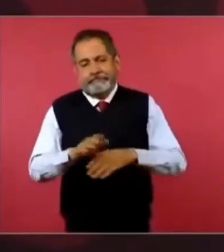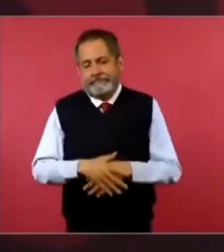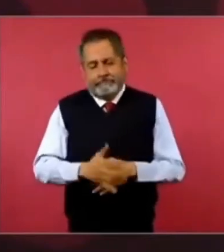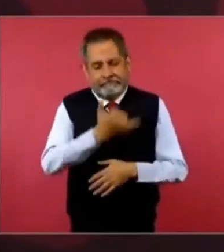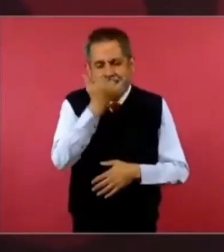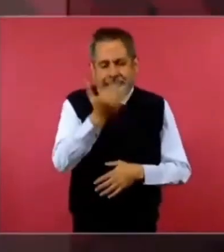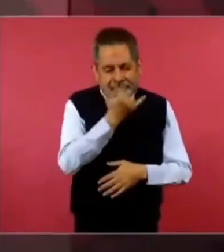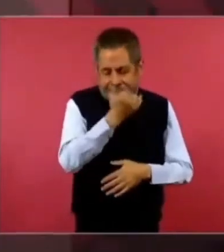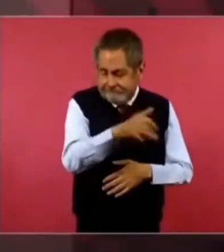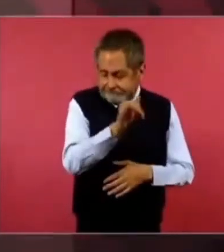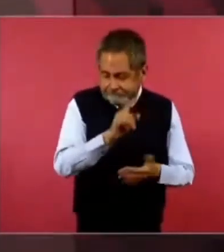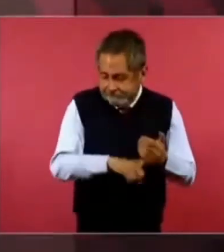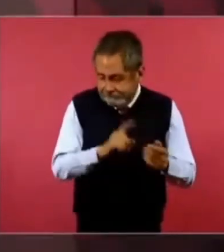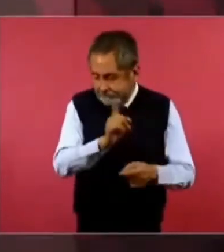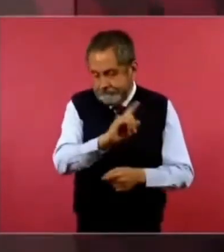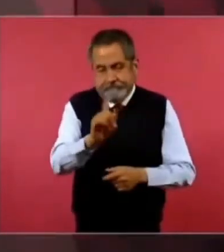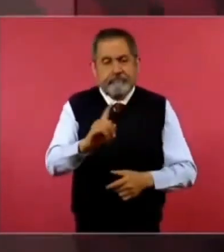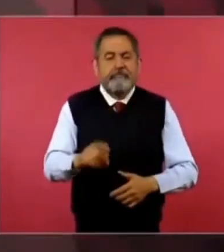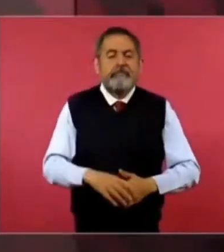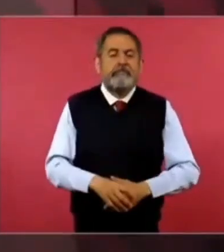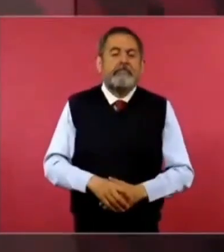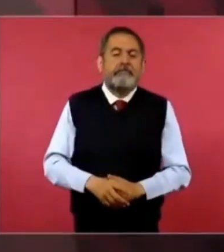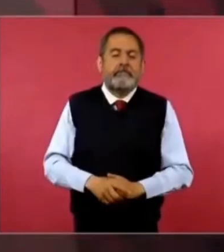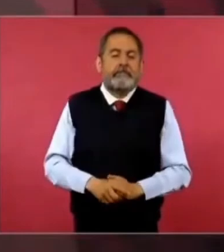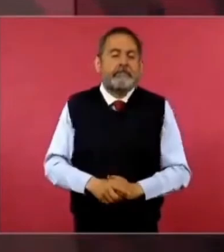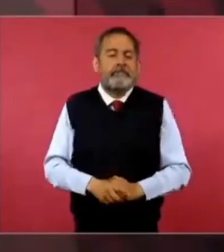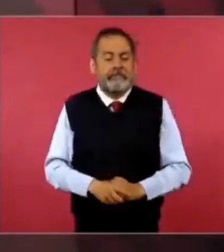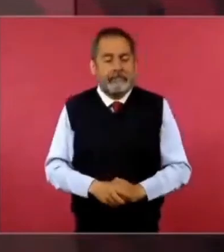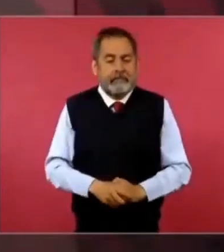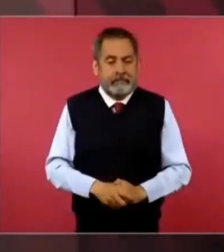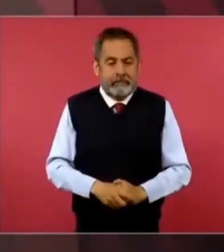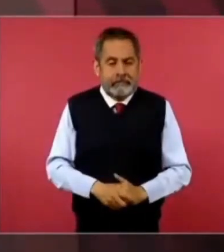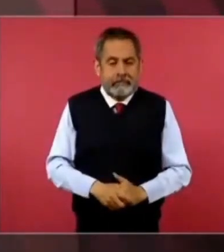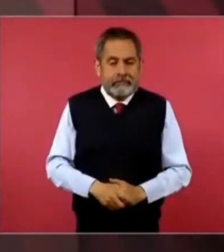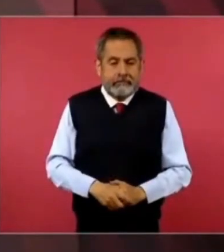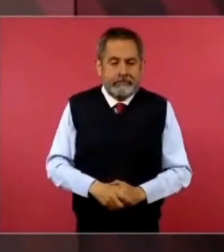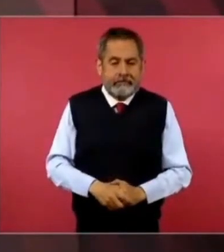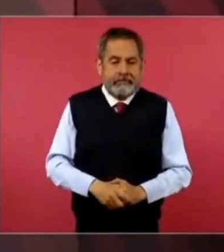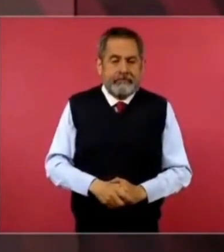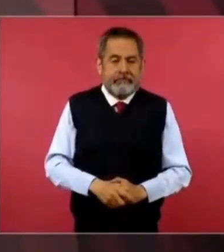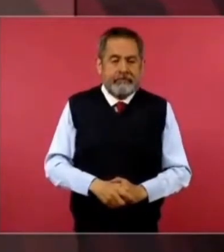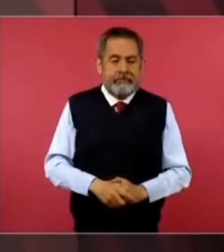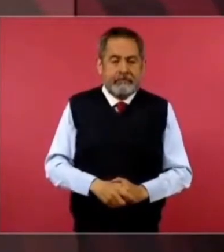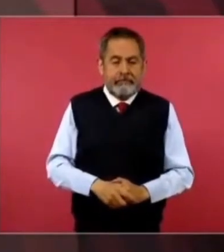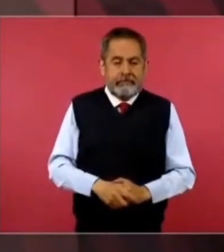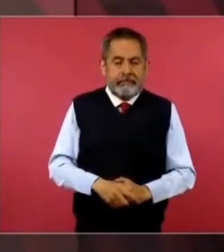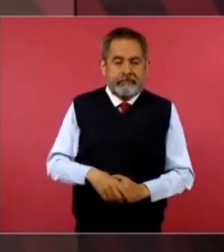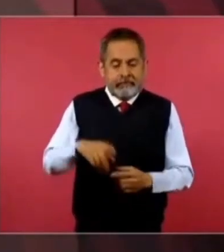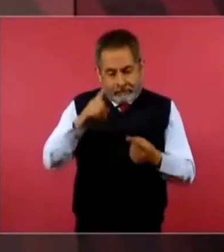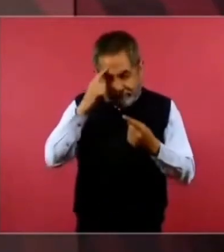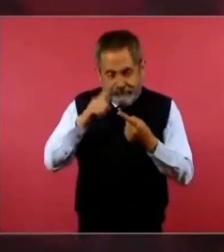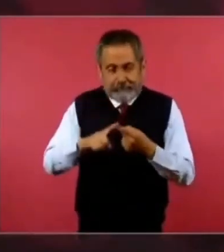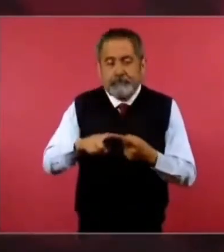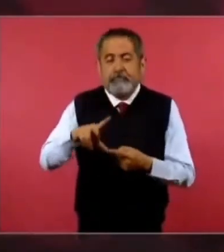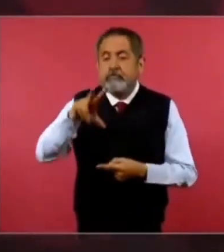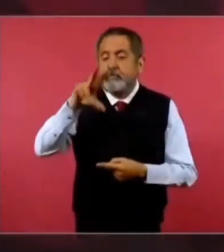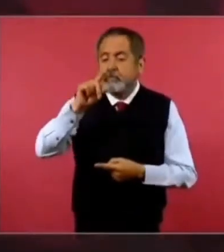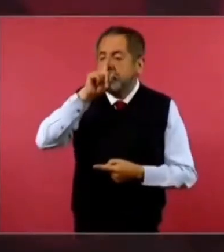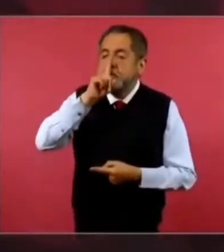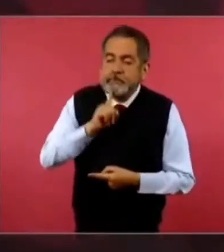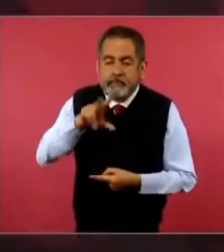equivocan. No mentir